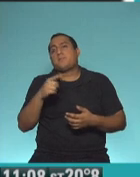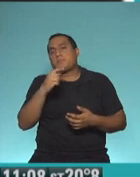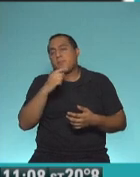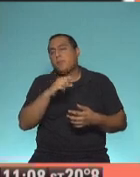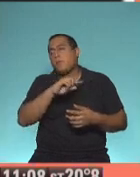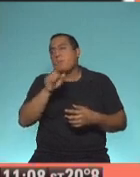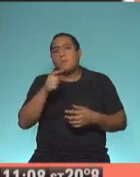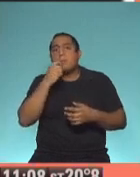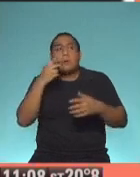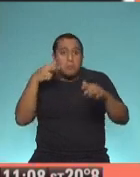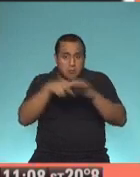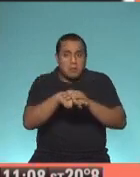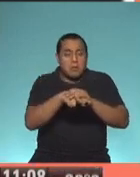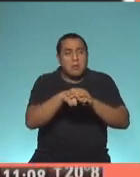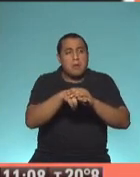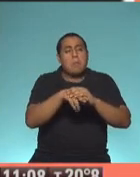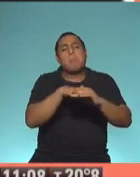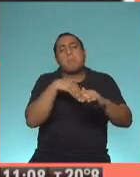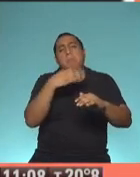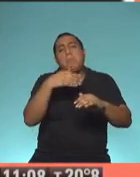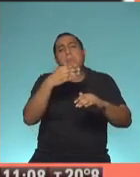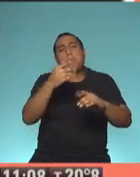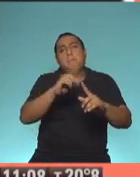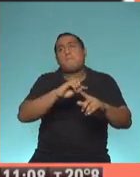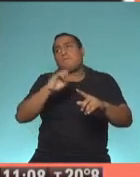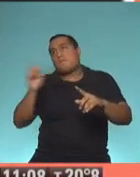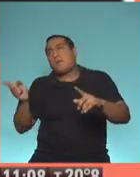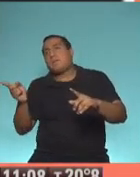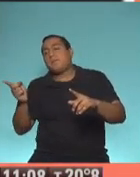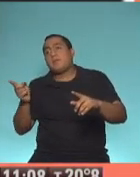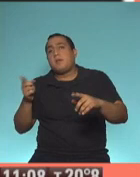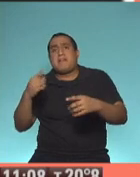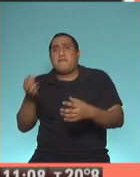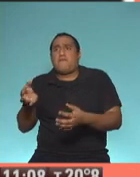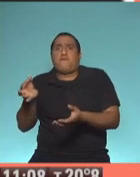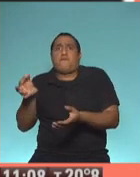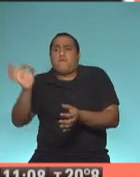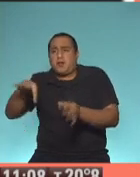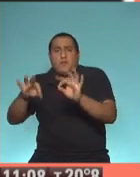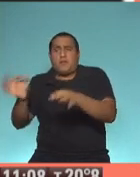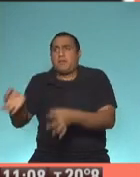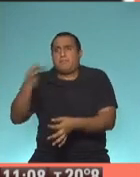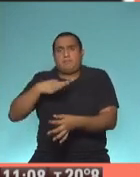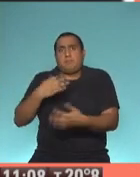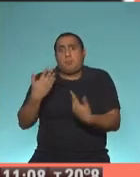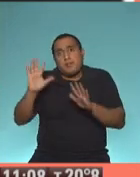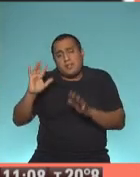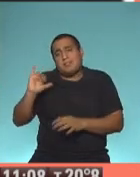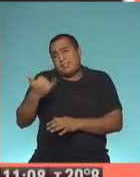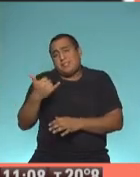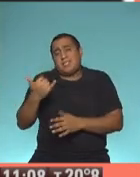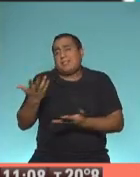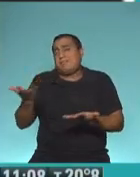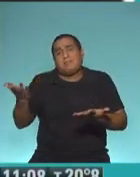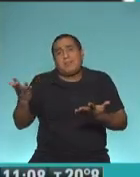semanas después, es enteramente posible que te expongas al virus una y otra vez. Seguramente. En Wuhan, cuando volví a la casa, virus